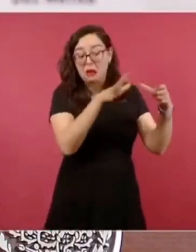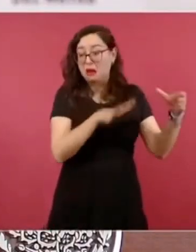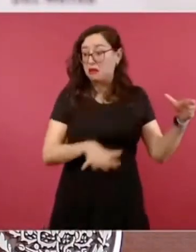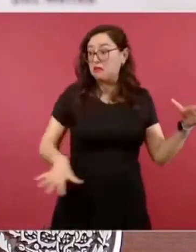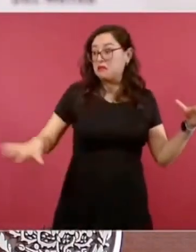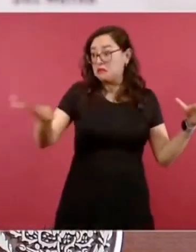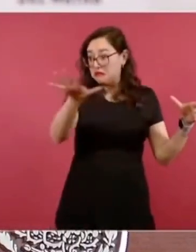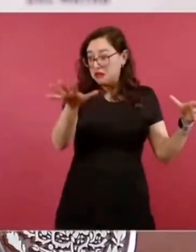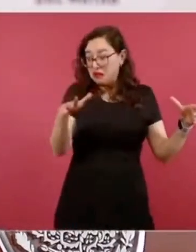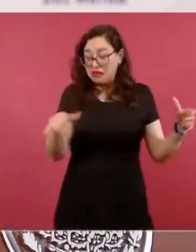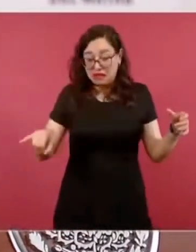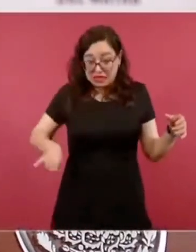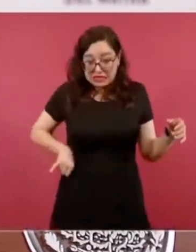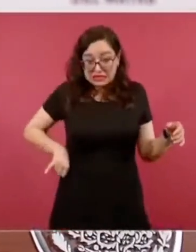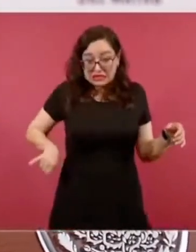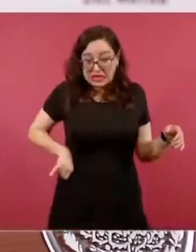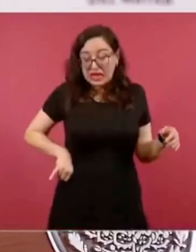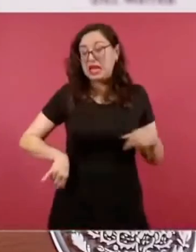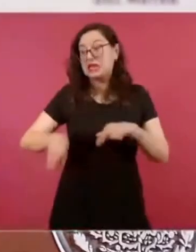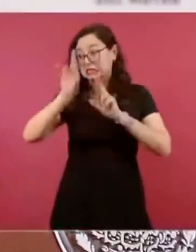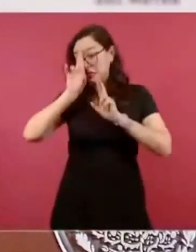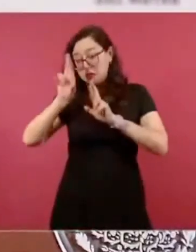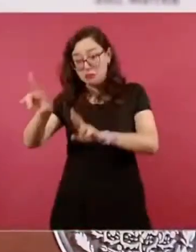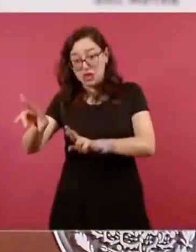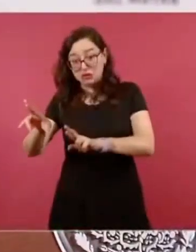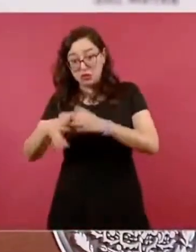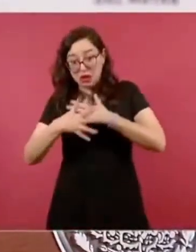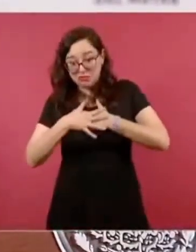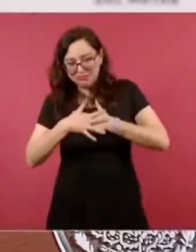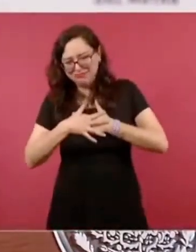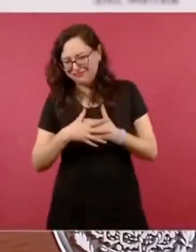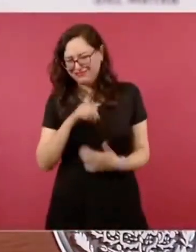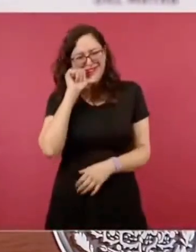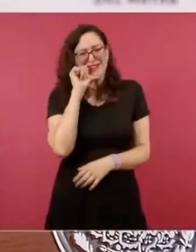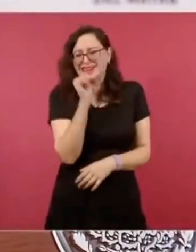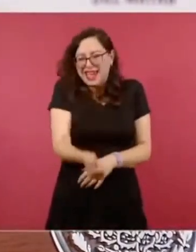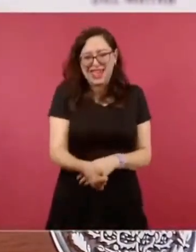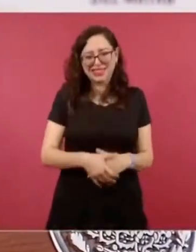no le tenían ni respeto, ni mucho menos amor al